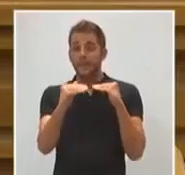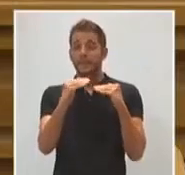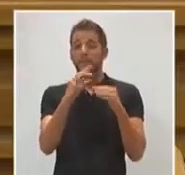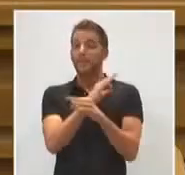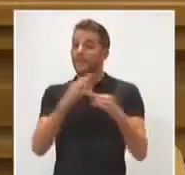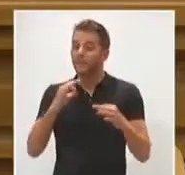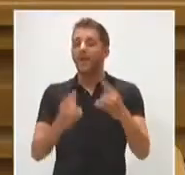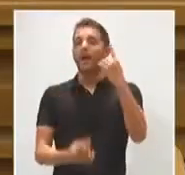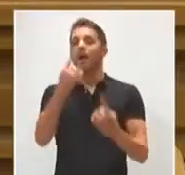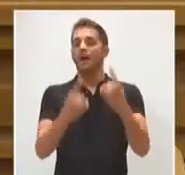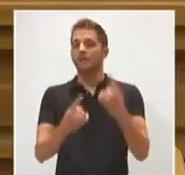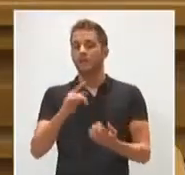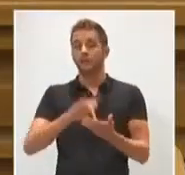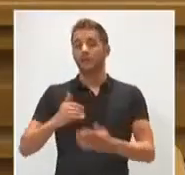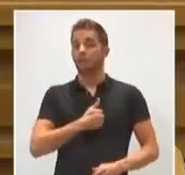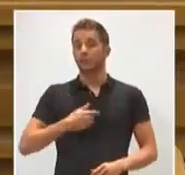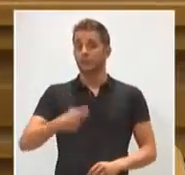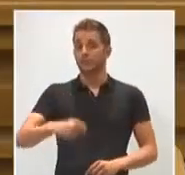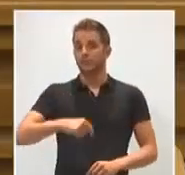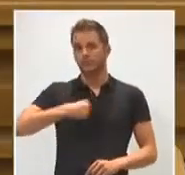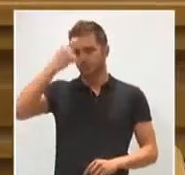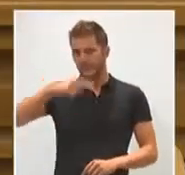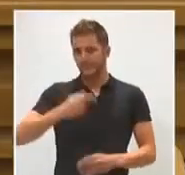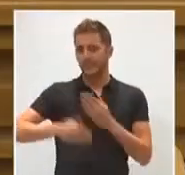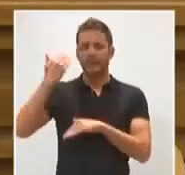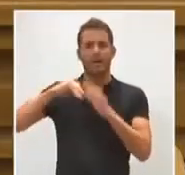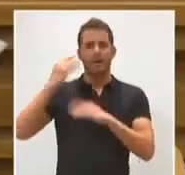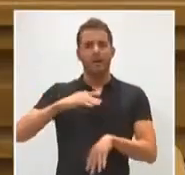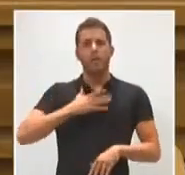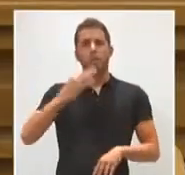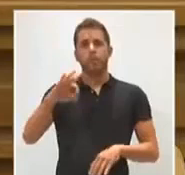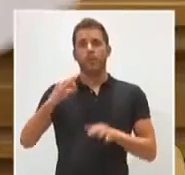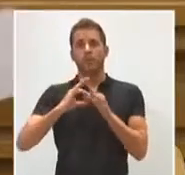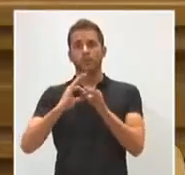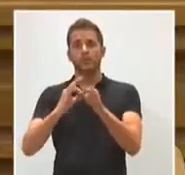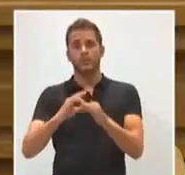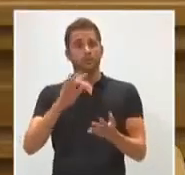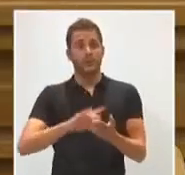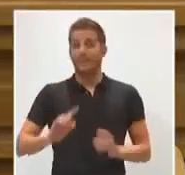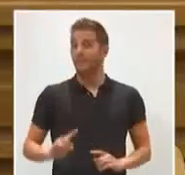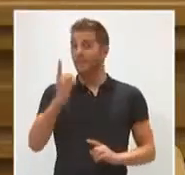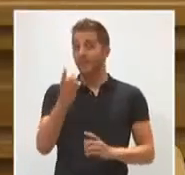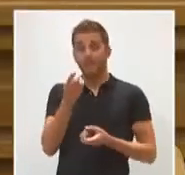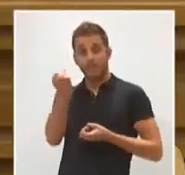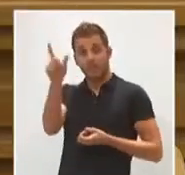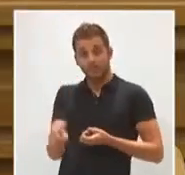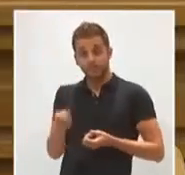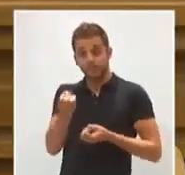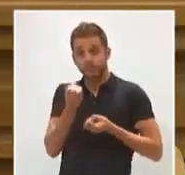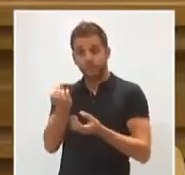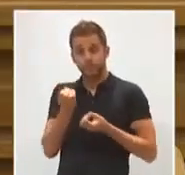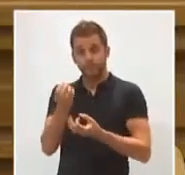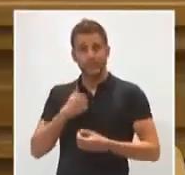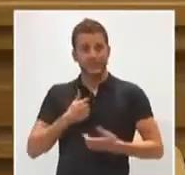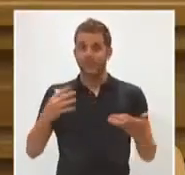presidente saben que tuve que apoyarme en podemos pero desde el primer día se lo dije a ellos y se lo he dicho a